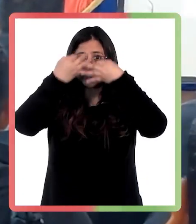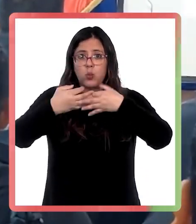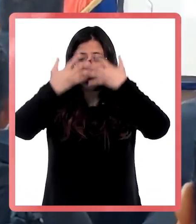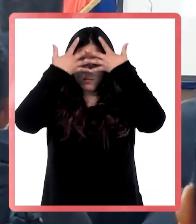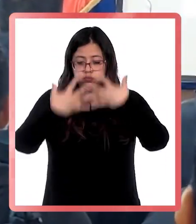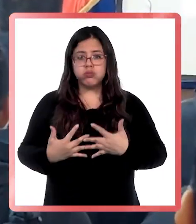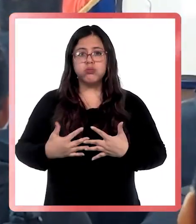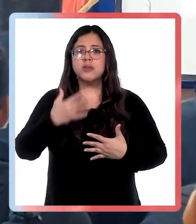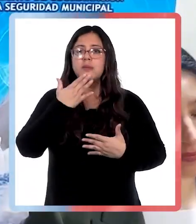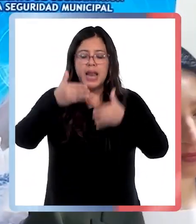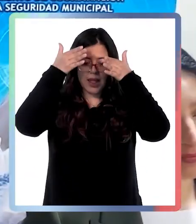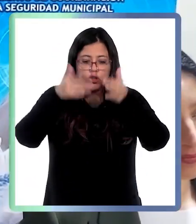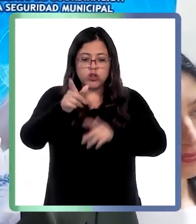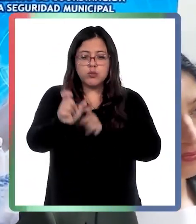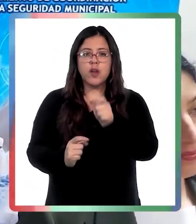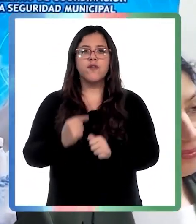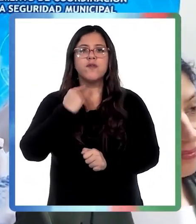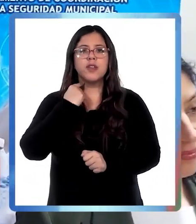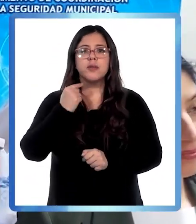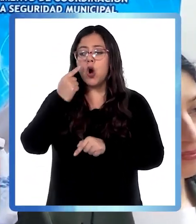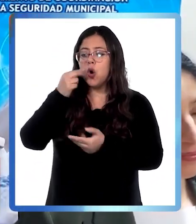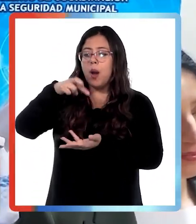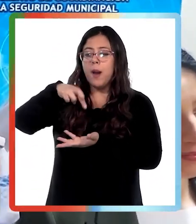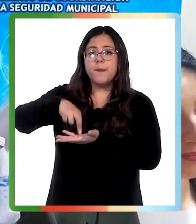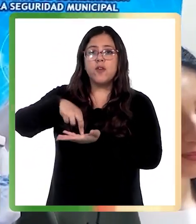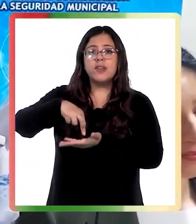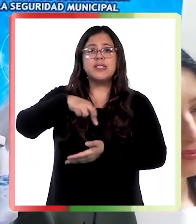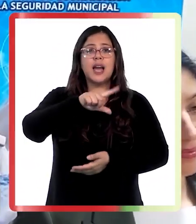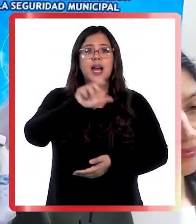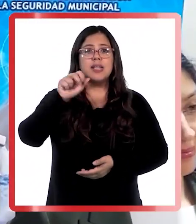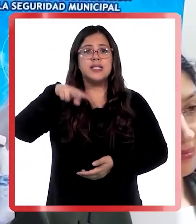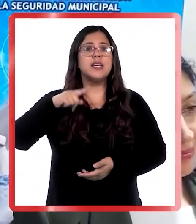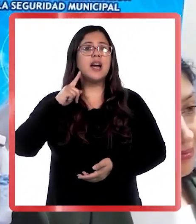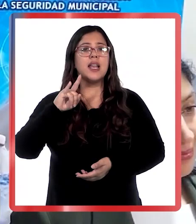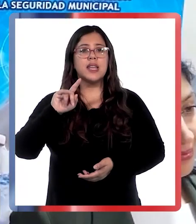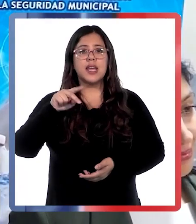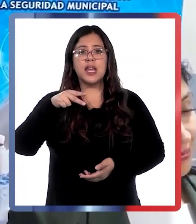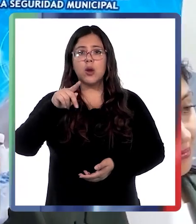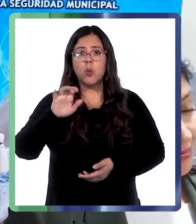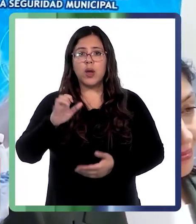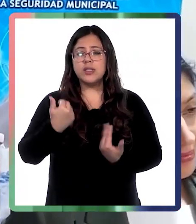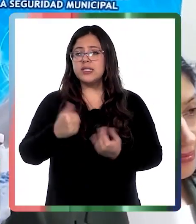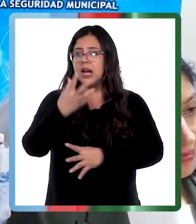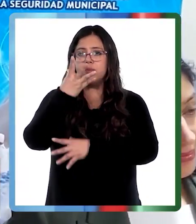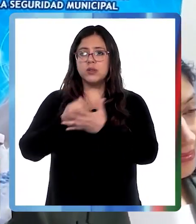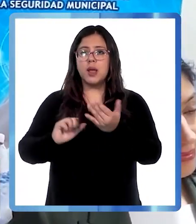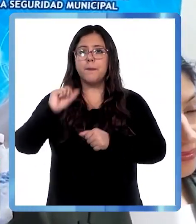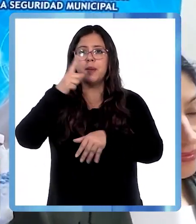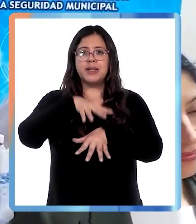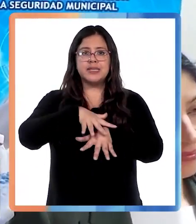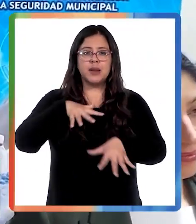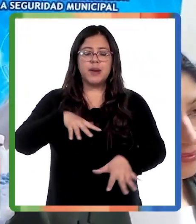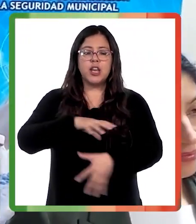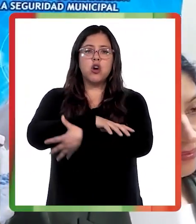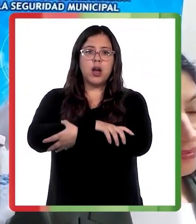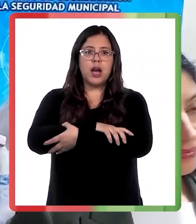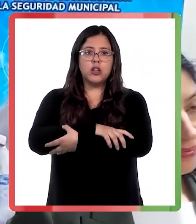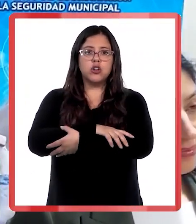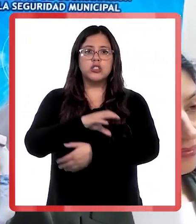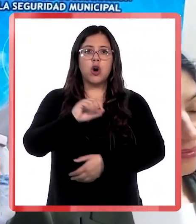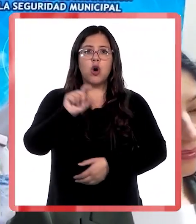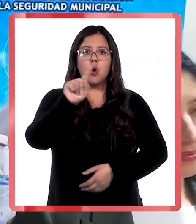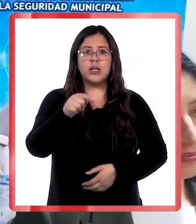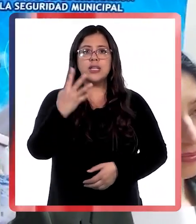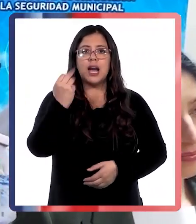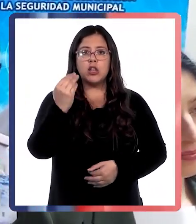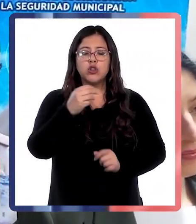atención a víctimas la provincia de yanqui está finalizando el primer seminario eh del convenio s14